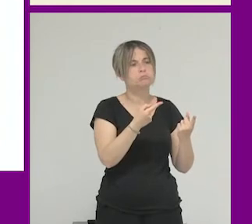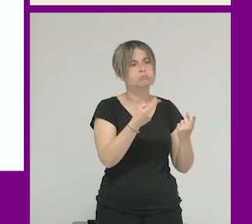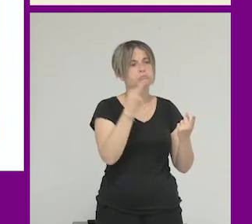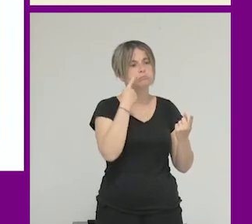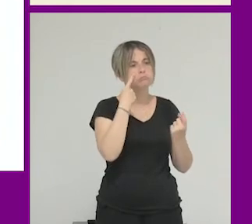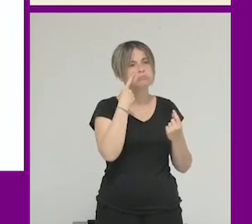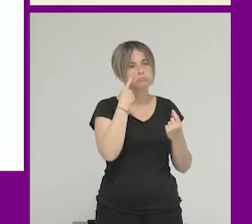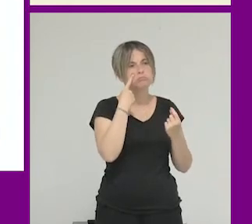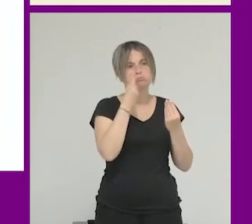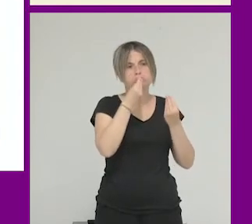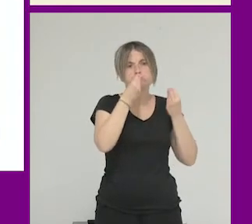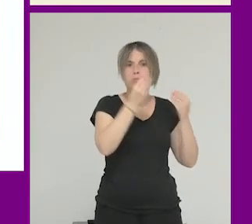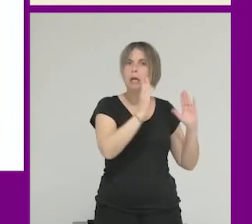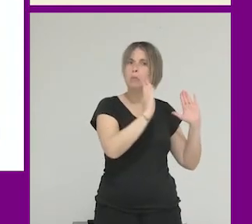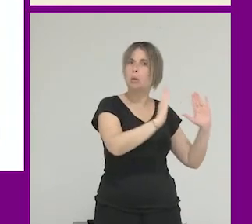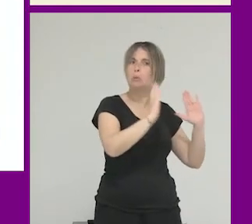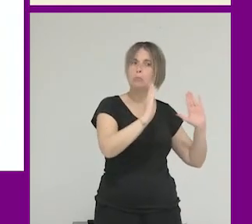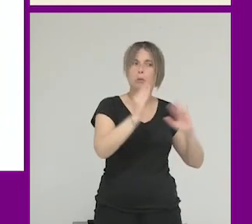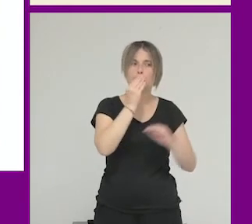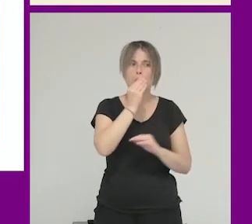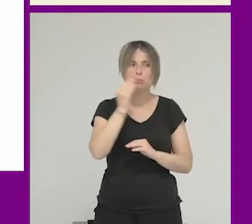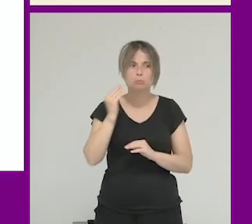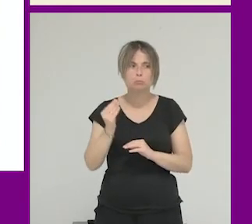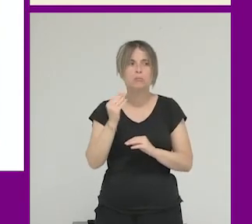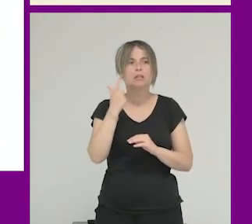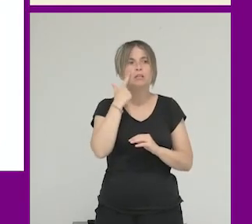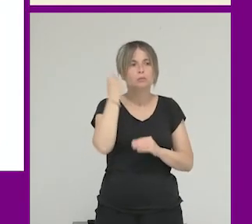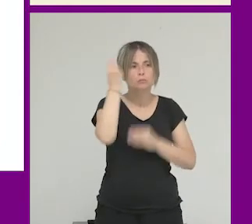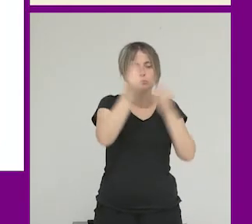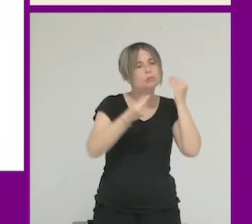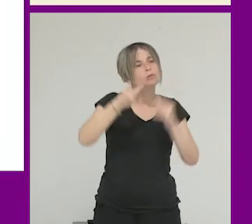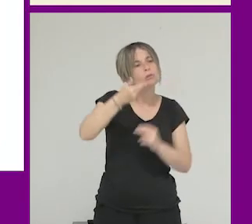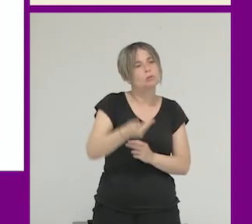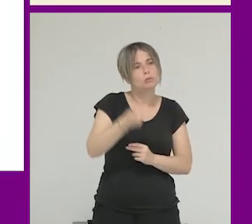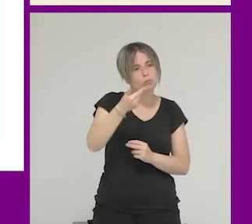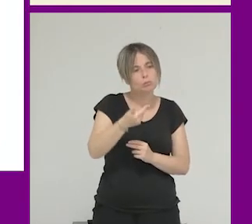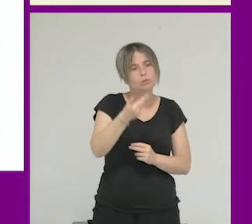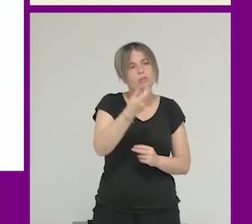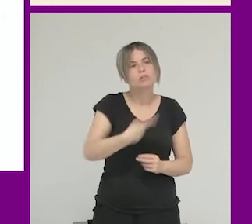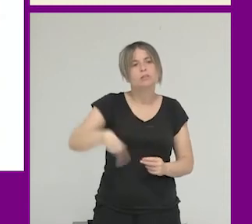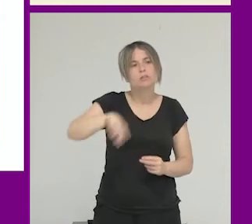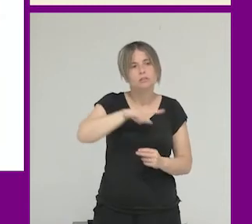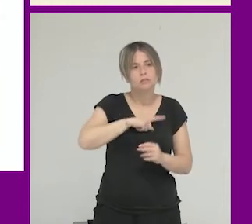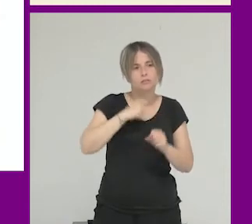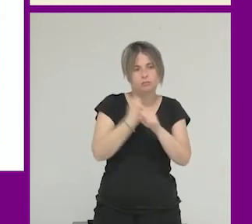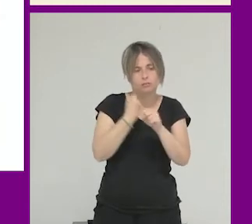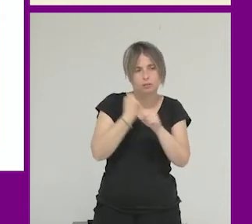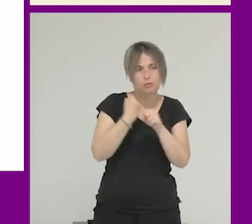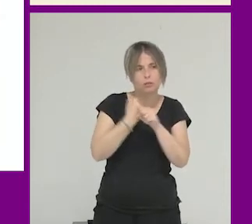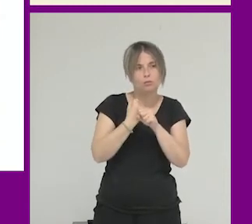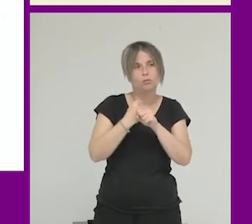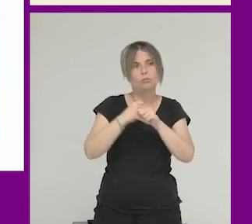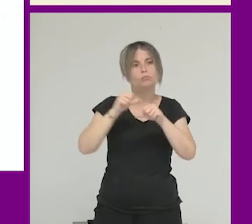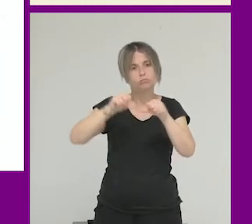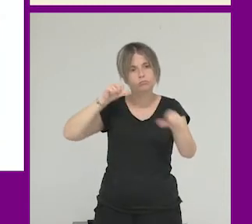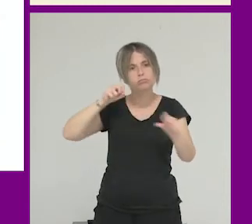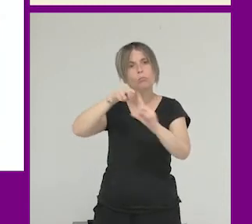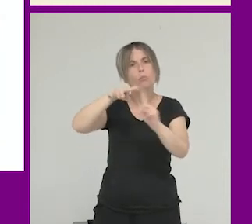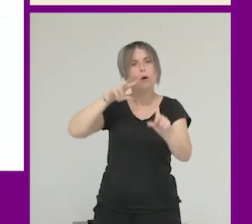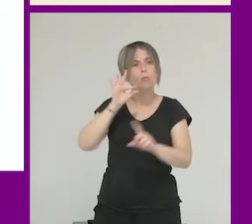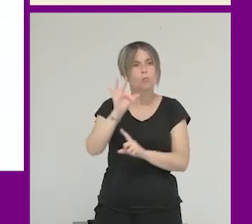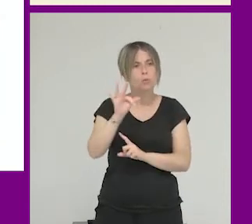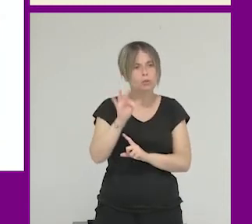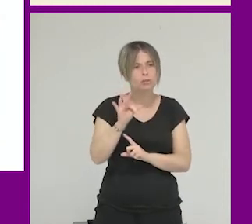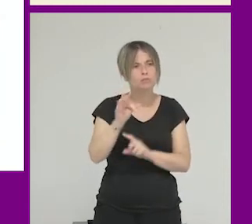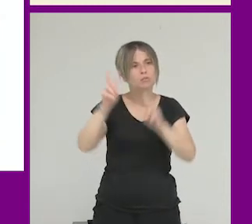ondo kokatuta eta nintzut oso garrantzitsua dela egitea lan hau perspektiba horretatik, eta